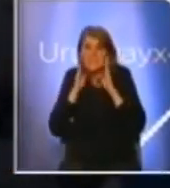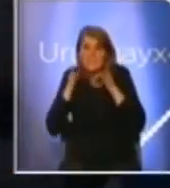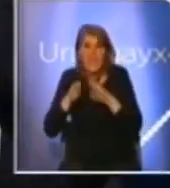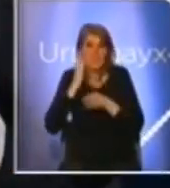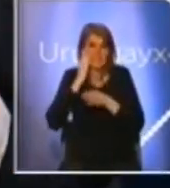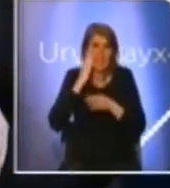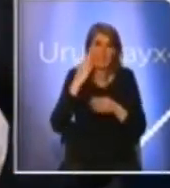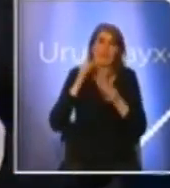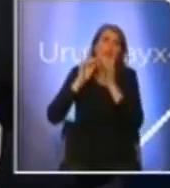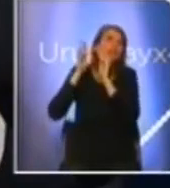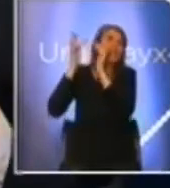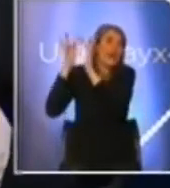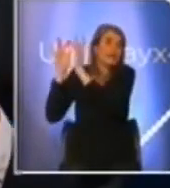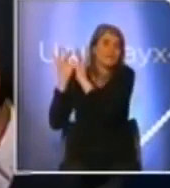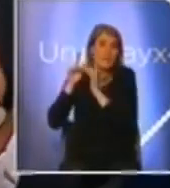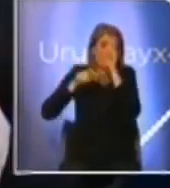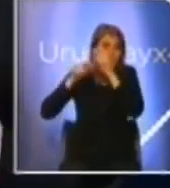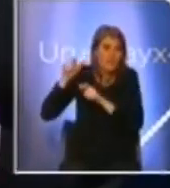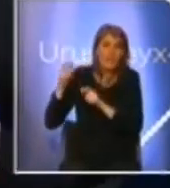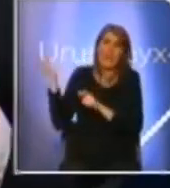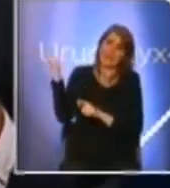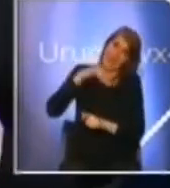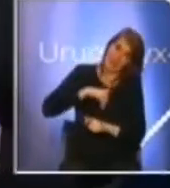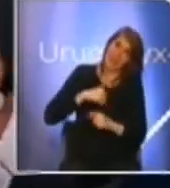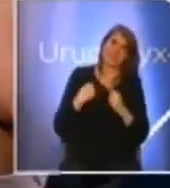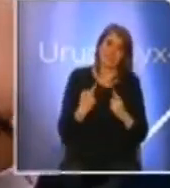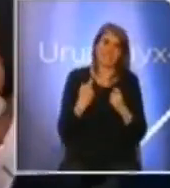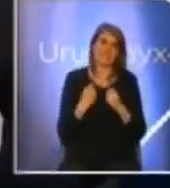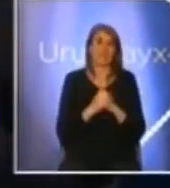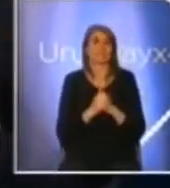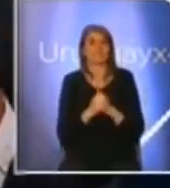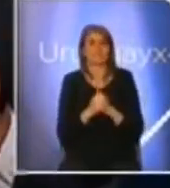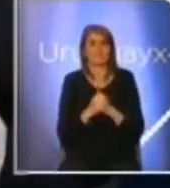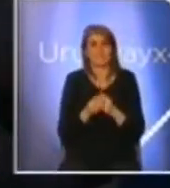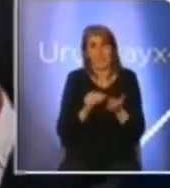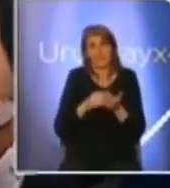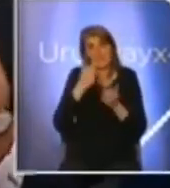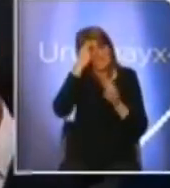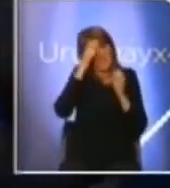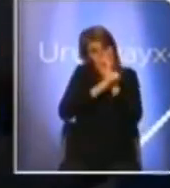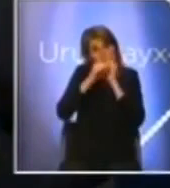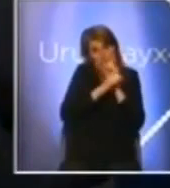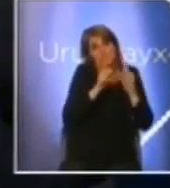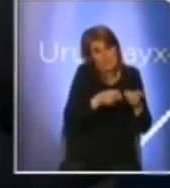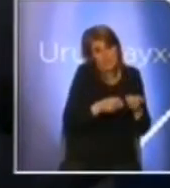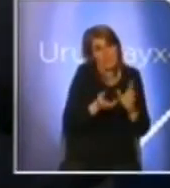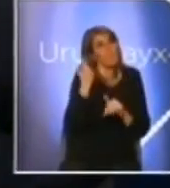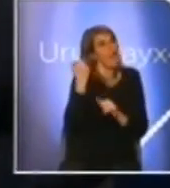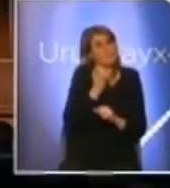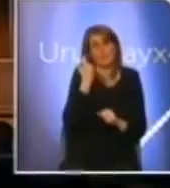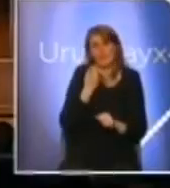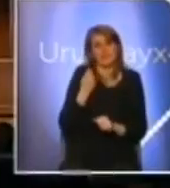con todo esto, más allá de los temas específicos de, digamos, habilidades técnicas. Entonces, esos dos temas, el tema